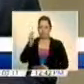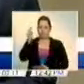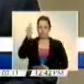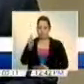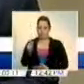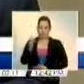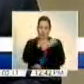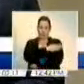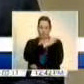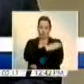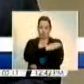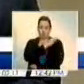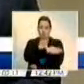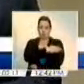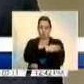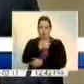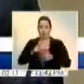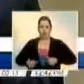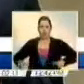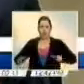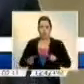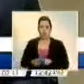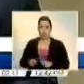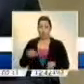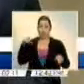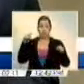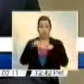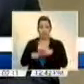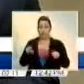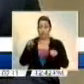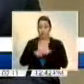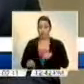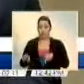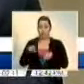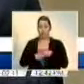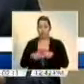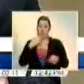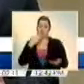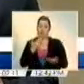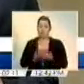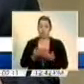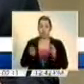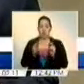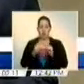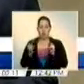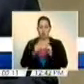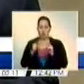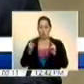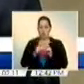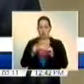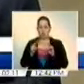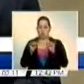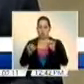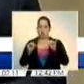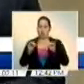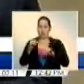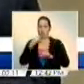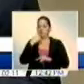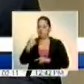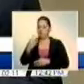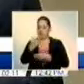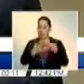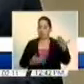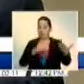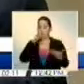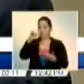bloque de la oposición en esta instancia han reclamado el desconocimiento de lo que contiene este